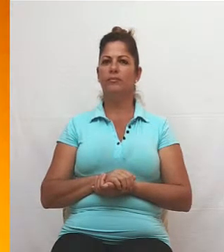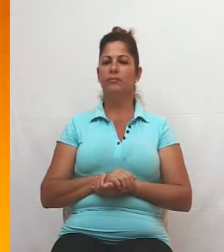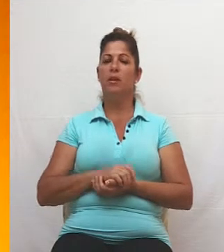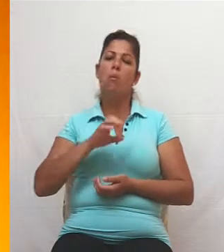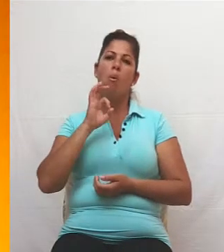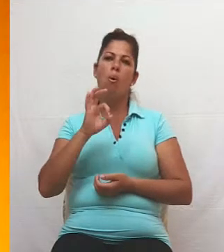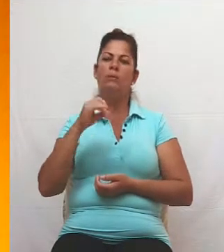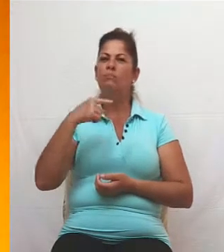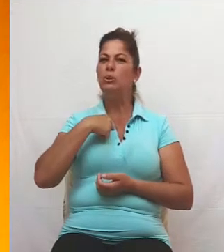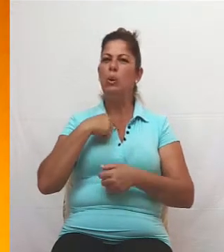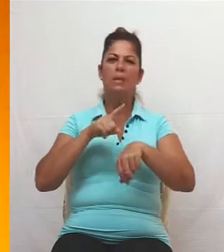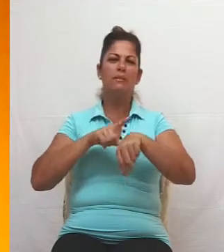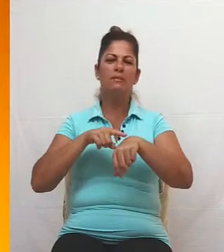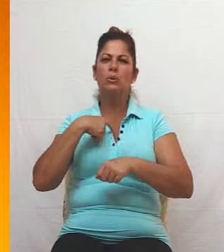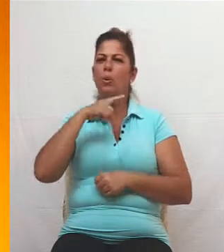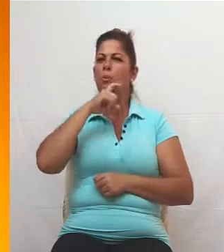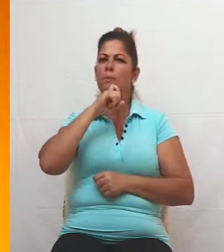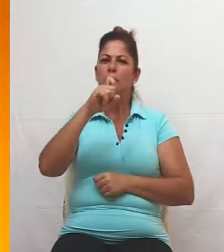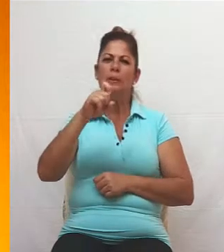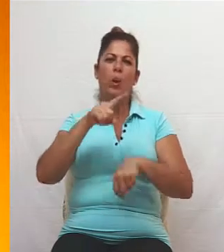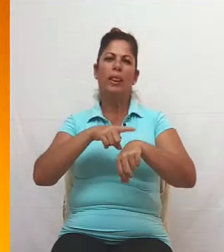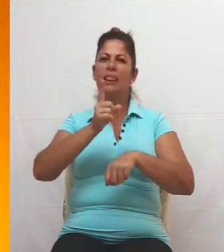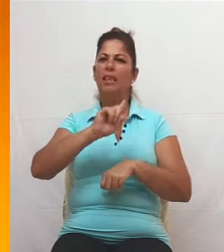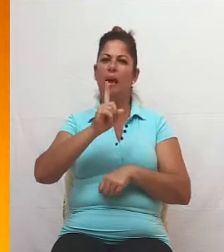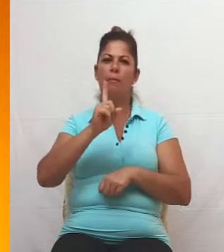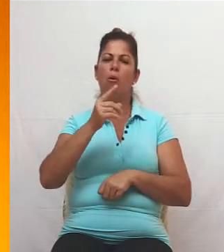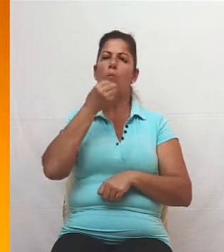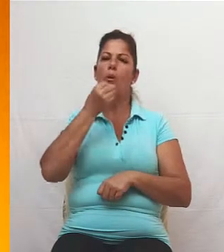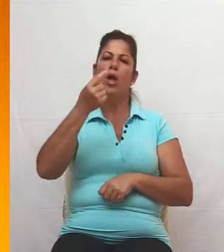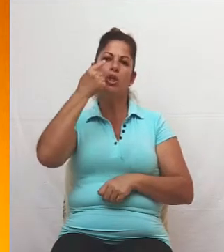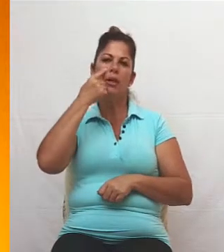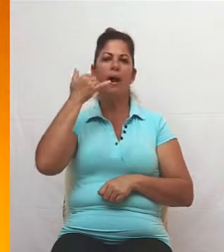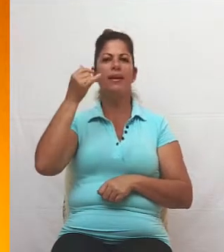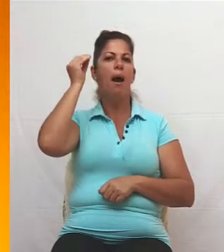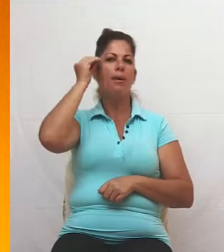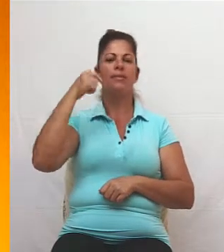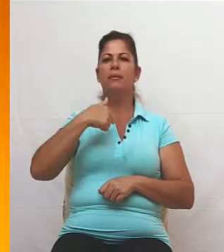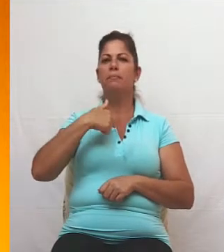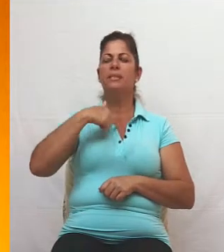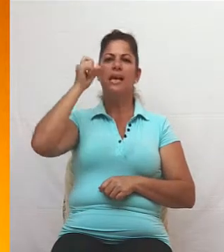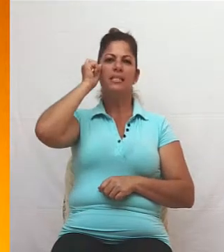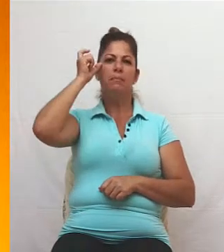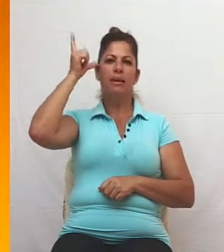qué reacciones me han impedido observar me y aprender de mis experiencias